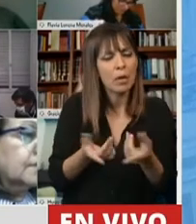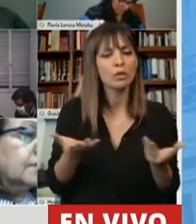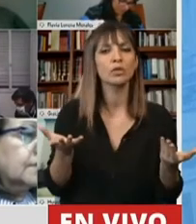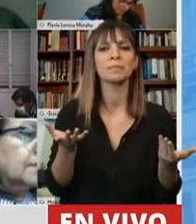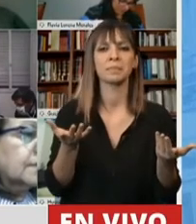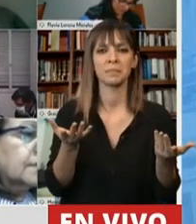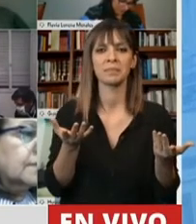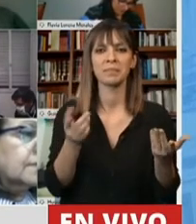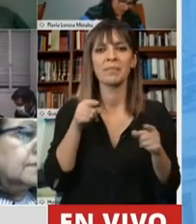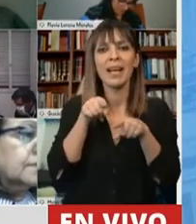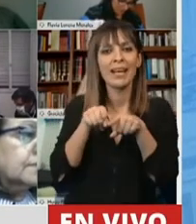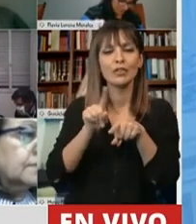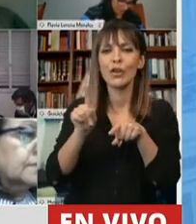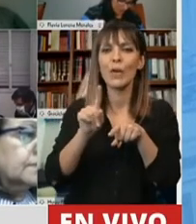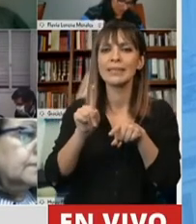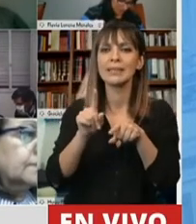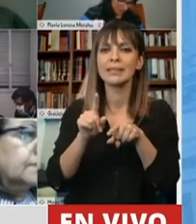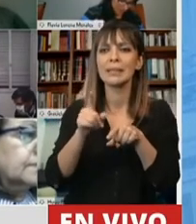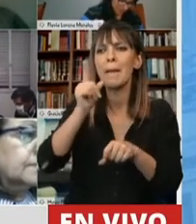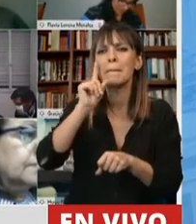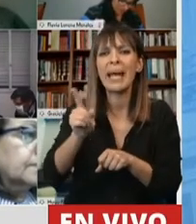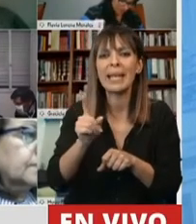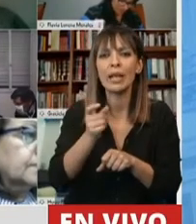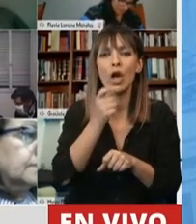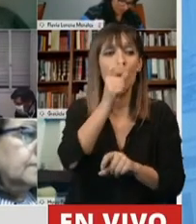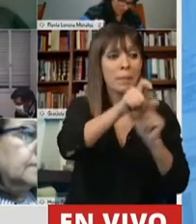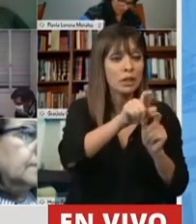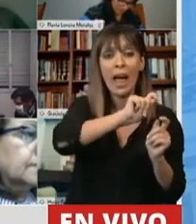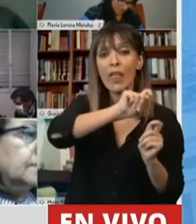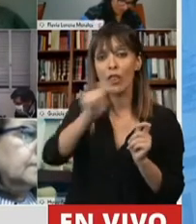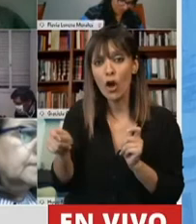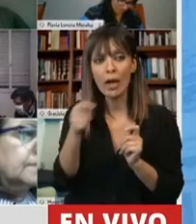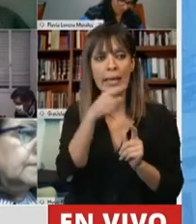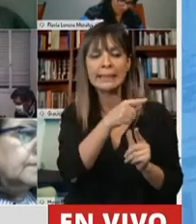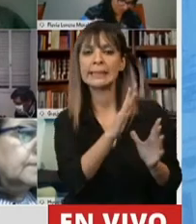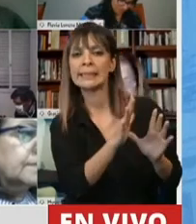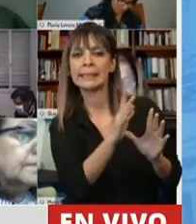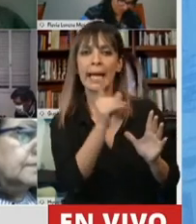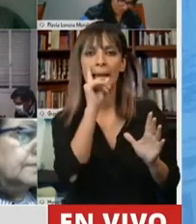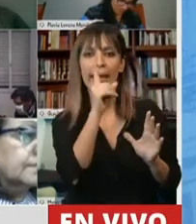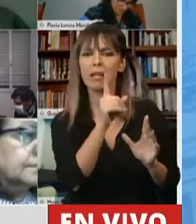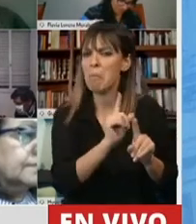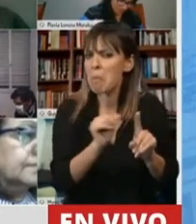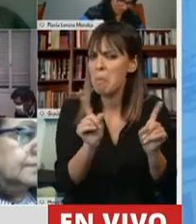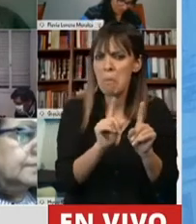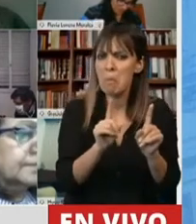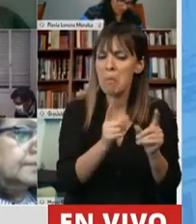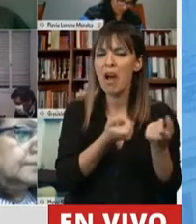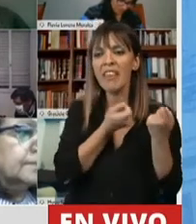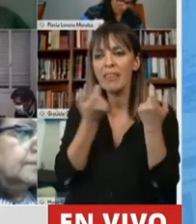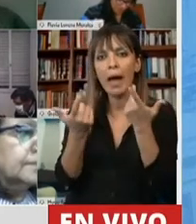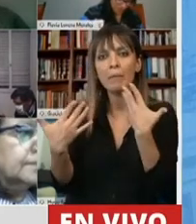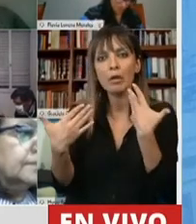que esto no implica ningún riesgo para la persona que es donante y que da la oportunidad a